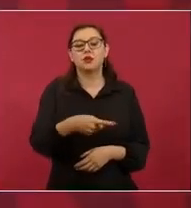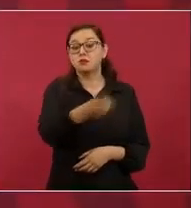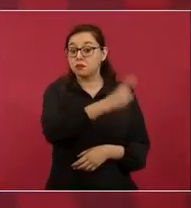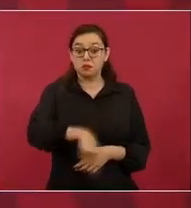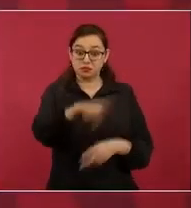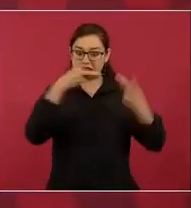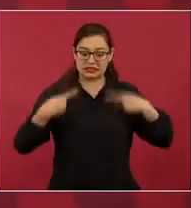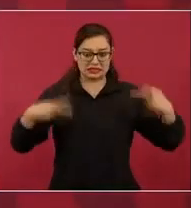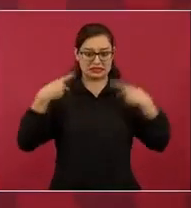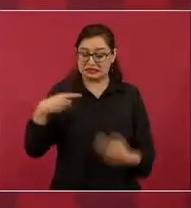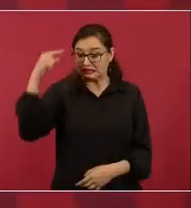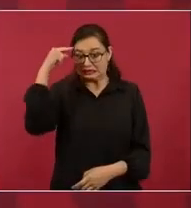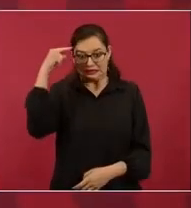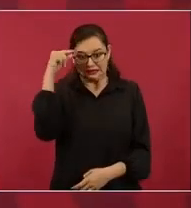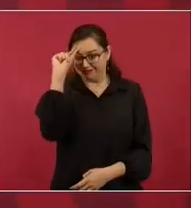dogmáticos.